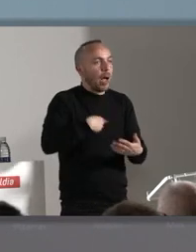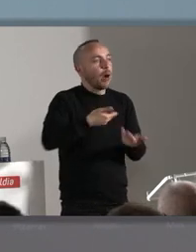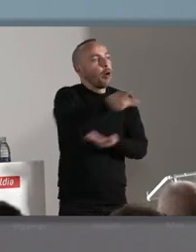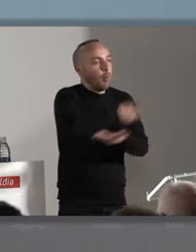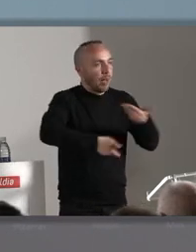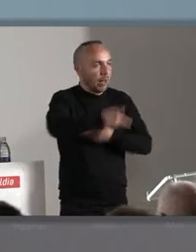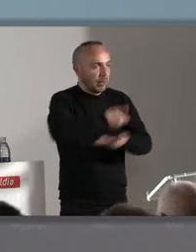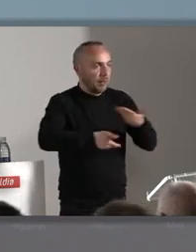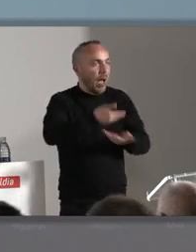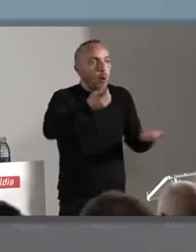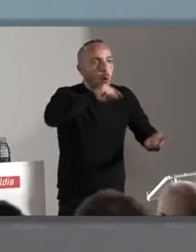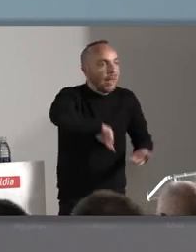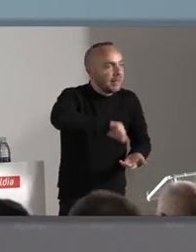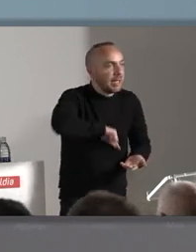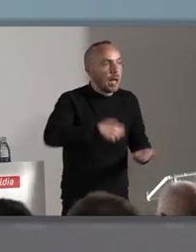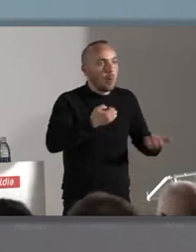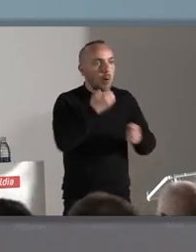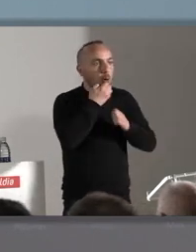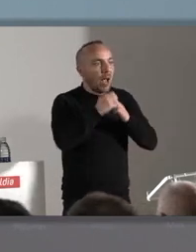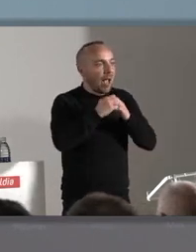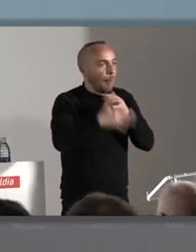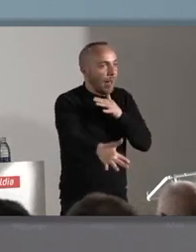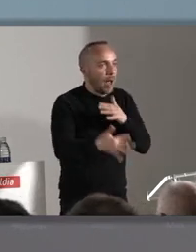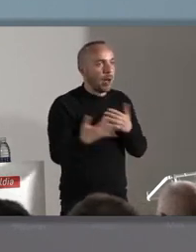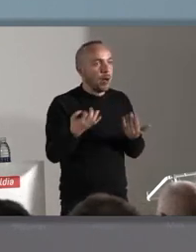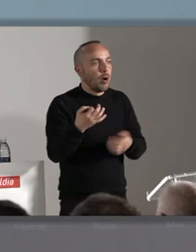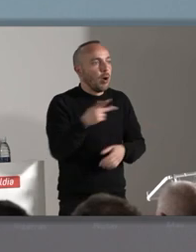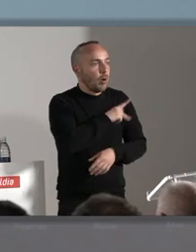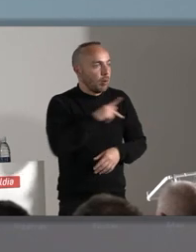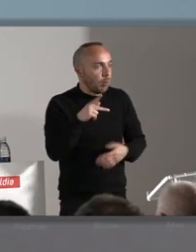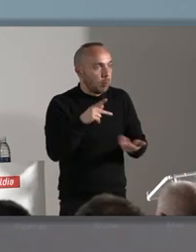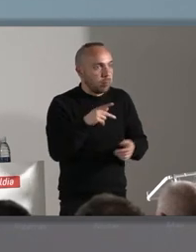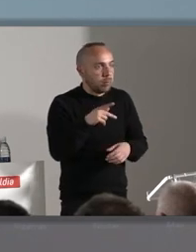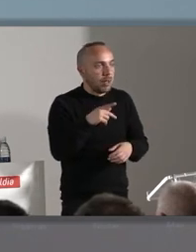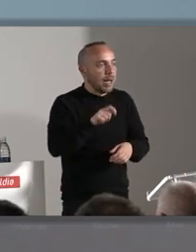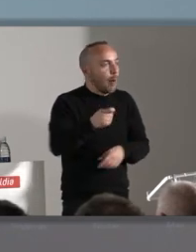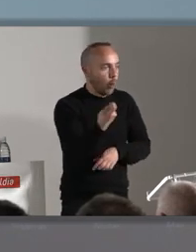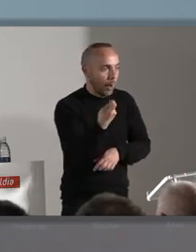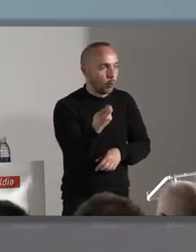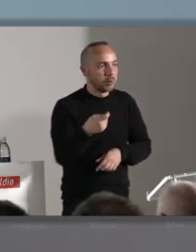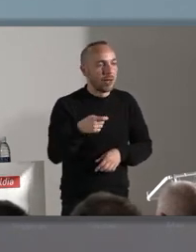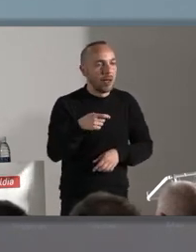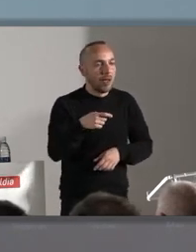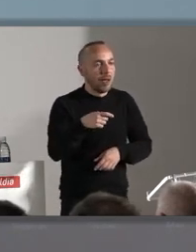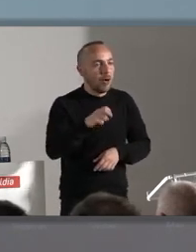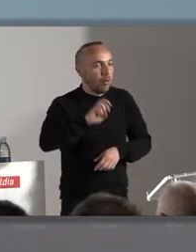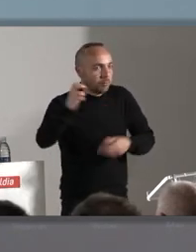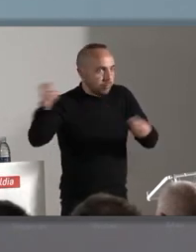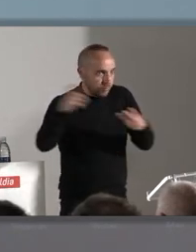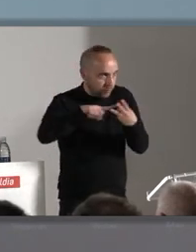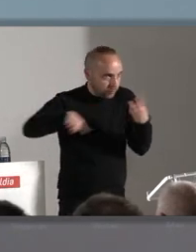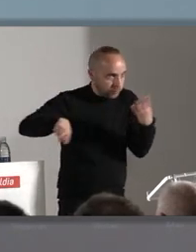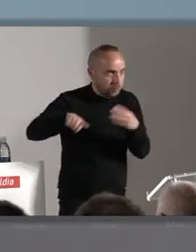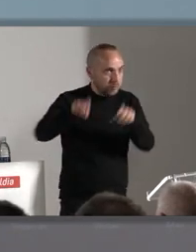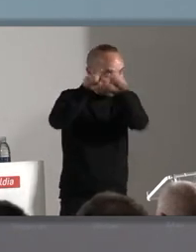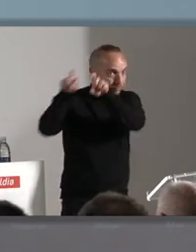ética existente, pues a Cajamar, la Bonapucha, Caixa de Enginyers, etcétera, que es clave que pueda entender que pueda entrar